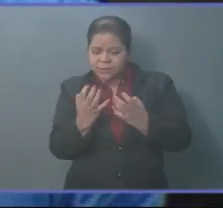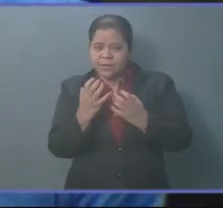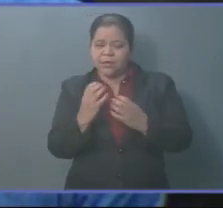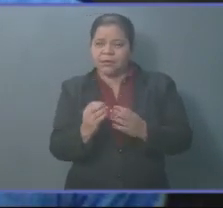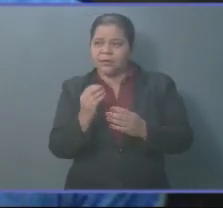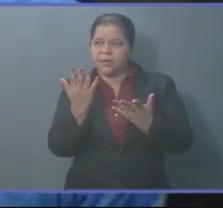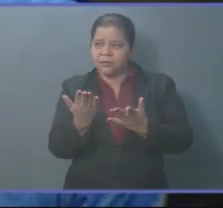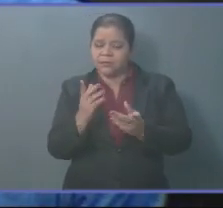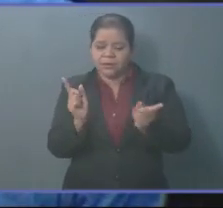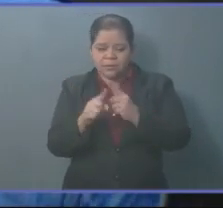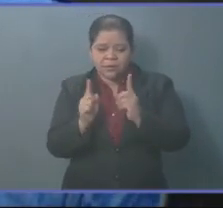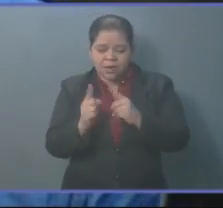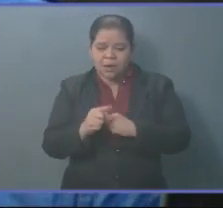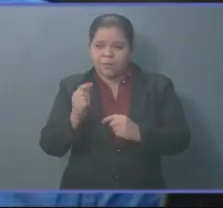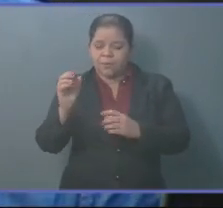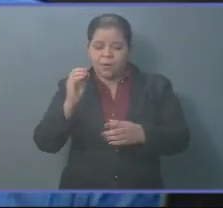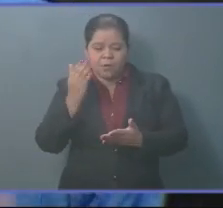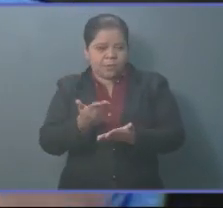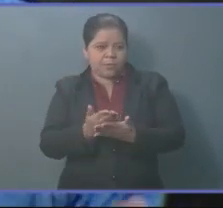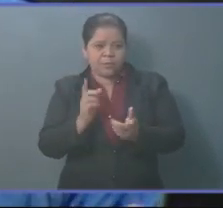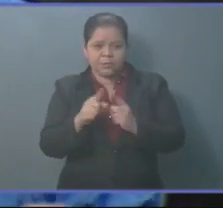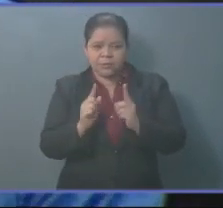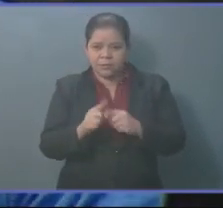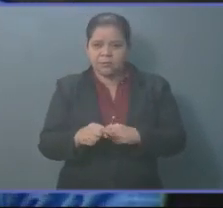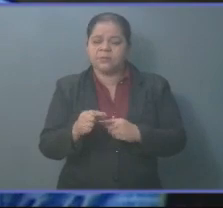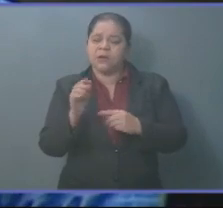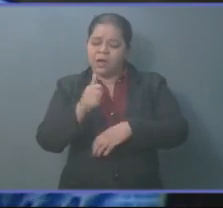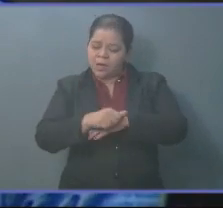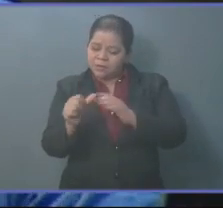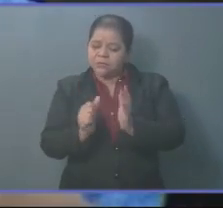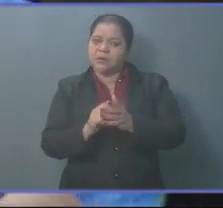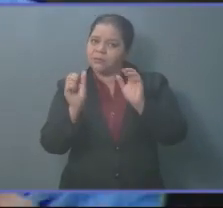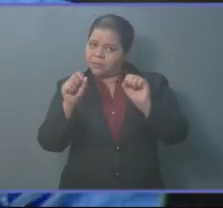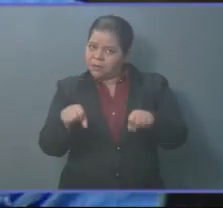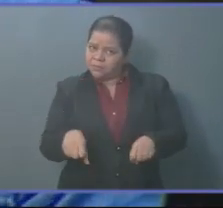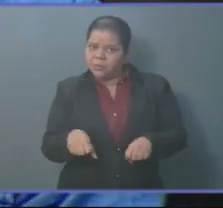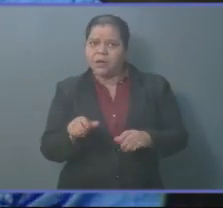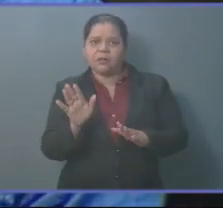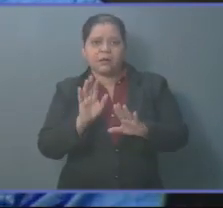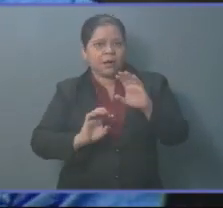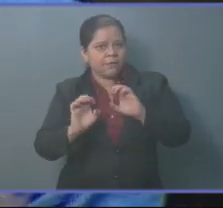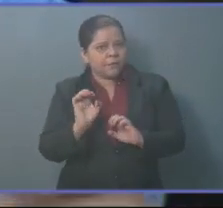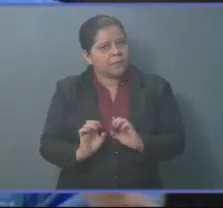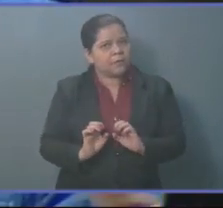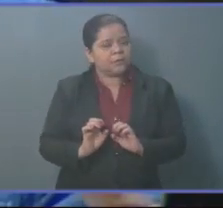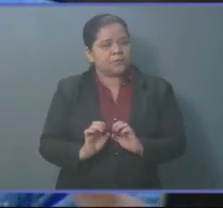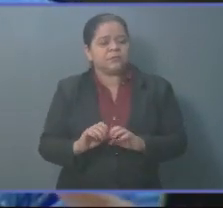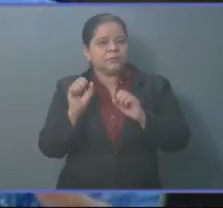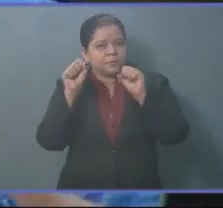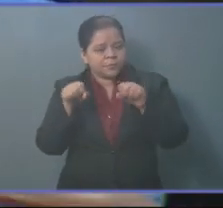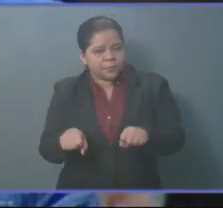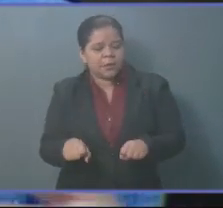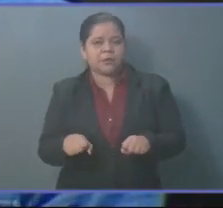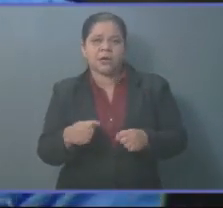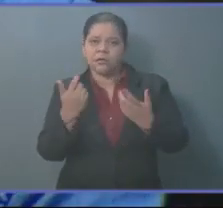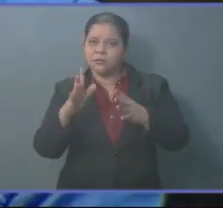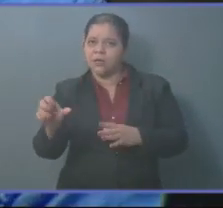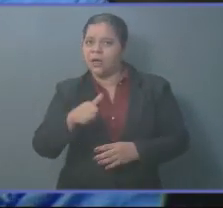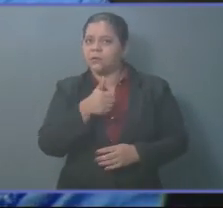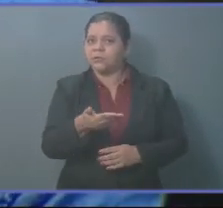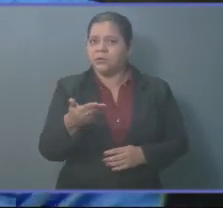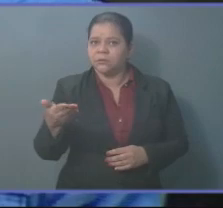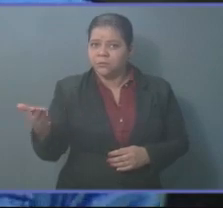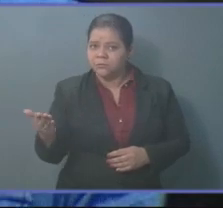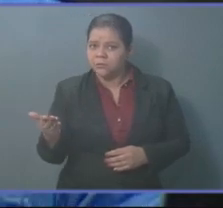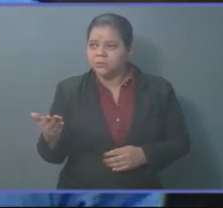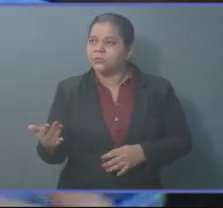las observaciones respectivas para que esta asamblea pueda en su momento también valorar, incorporar otros elementos que